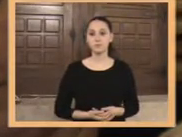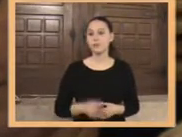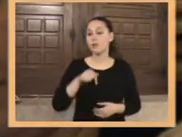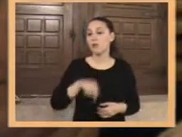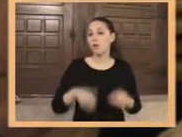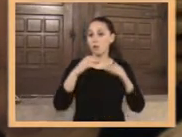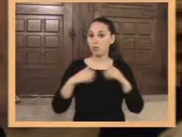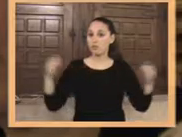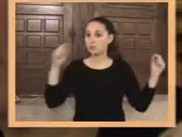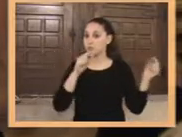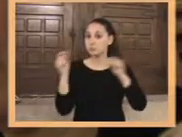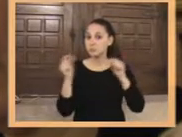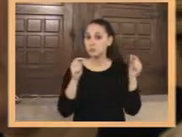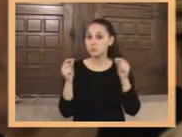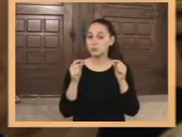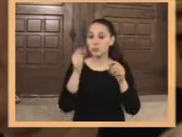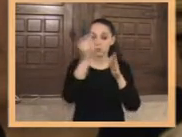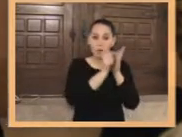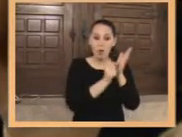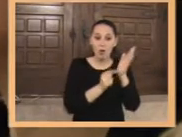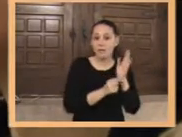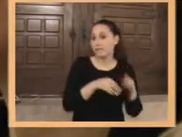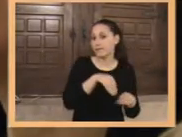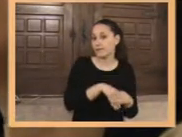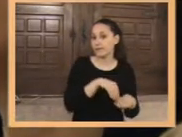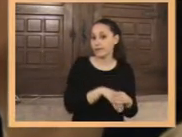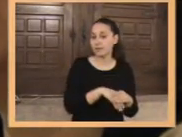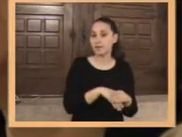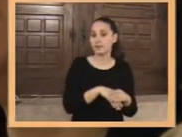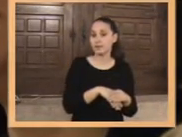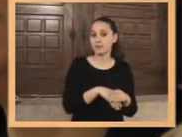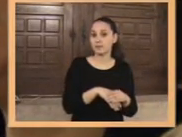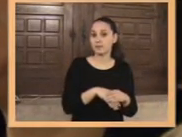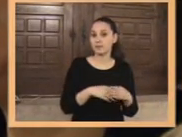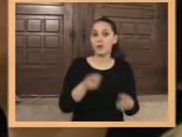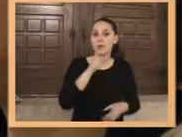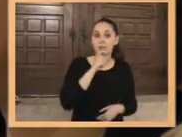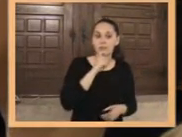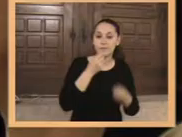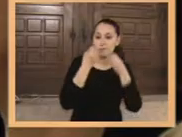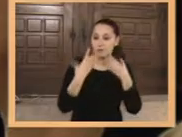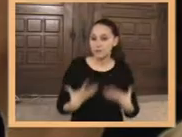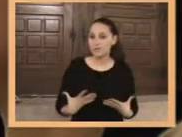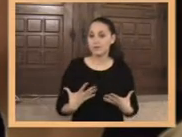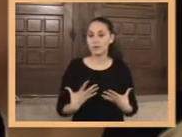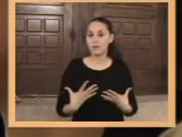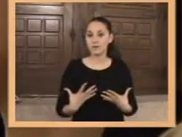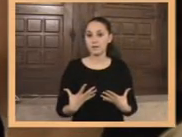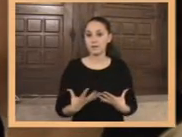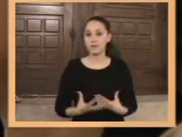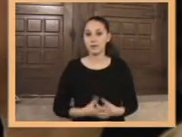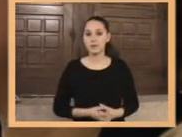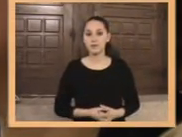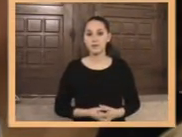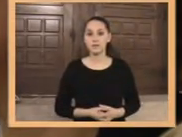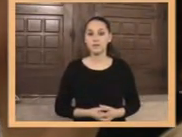hoy, ¿no? Con lo cual no es muy difícil, ¿no? Y más precisamente a organizaciones, que de esto